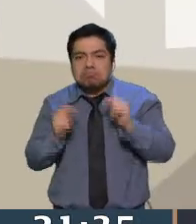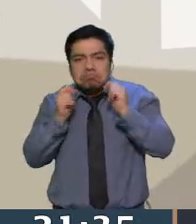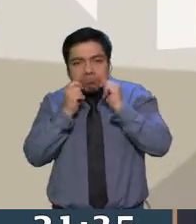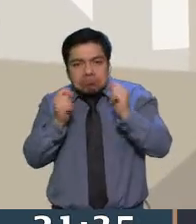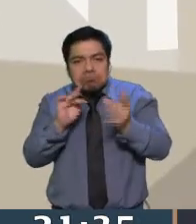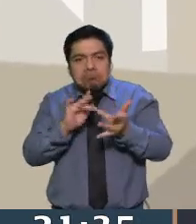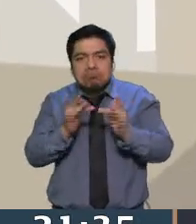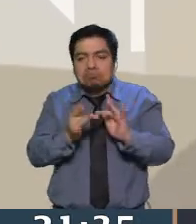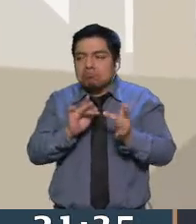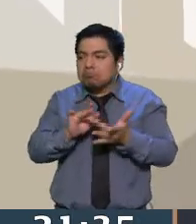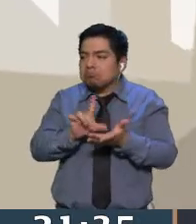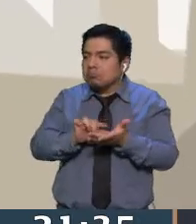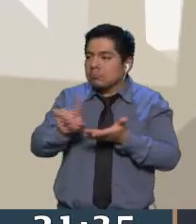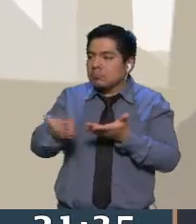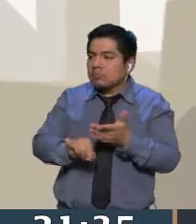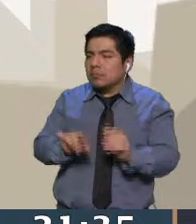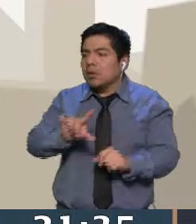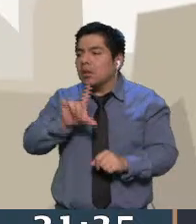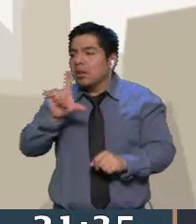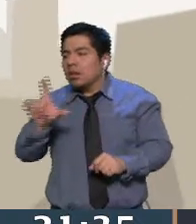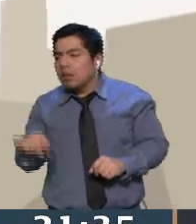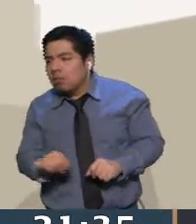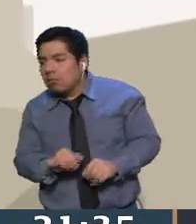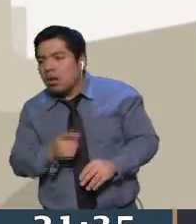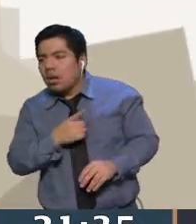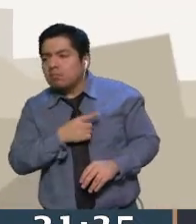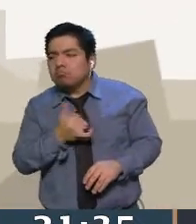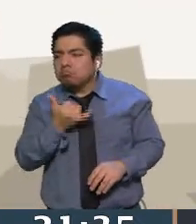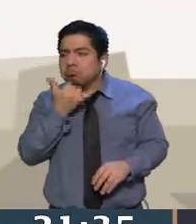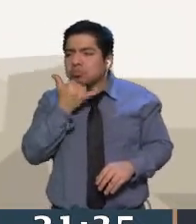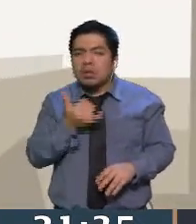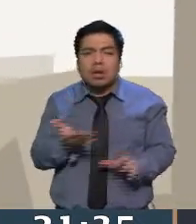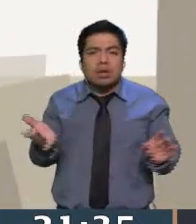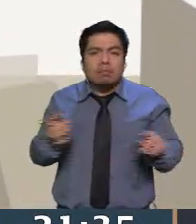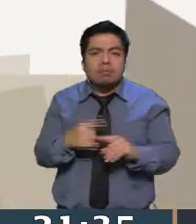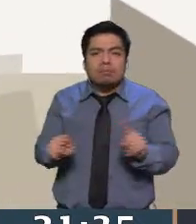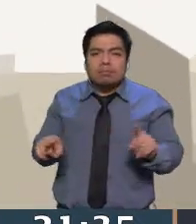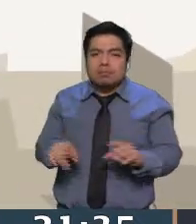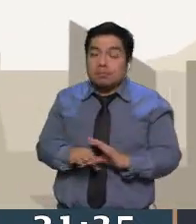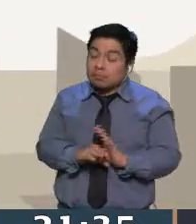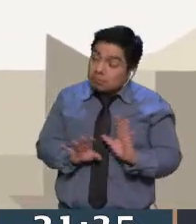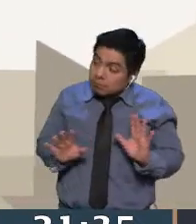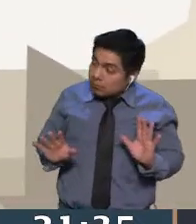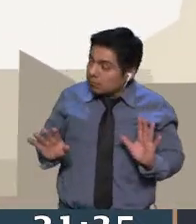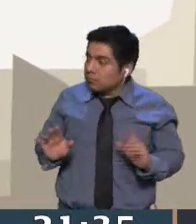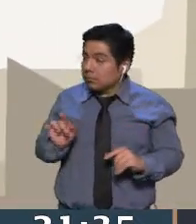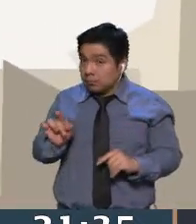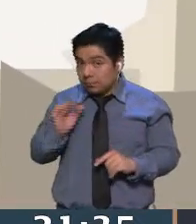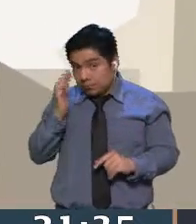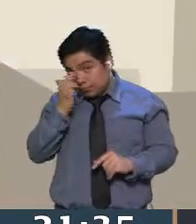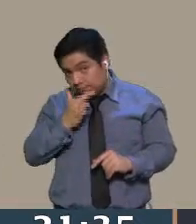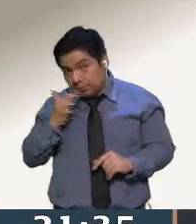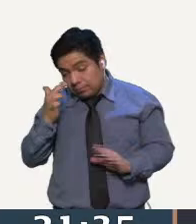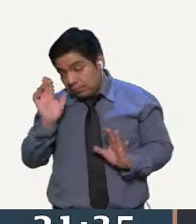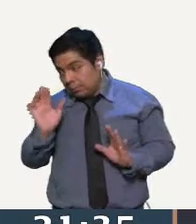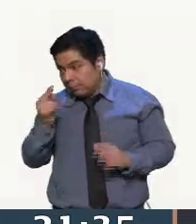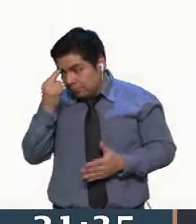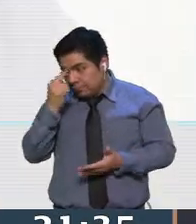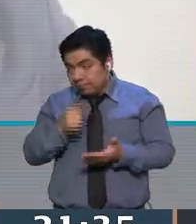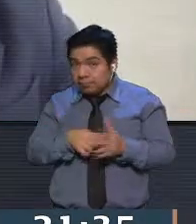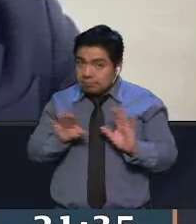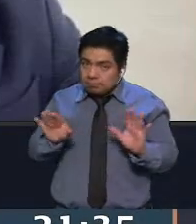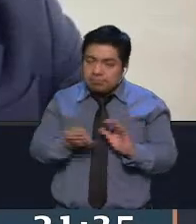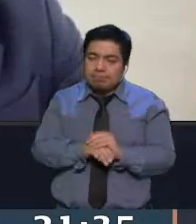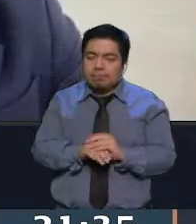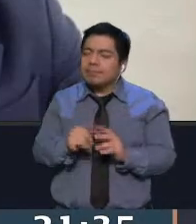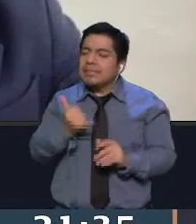redes sociales y después dar fe de distintos actos? Habría que revisar, creo eso. ¿Qué es lo que te digo? Perdón,